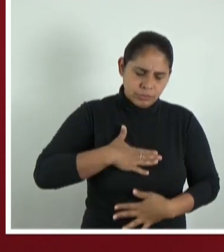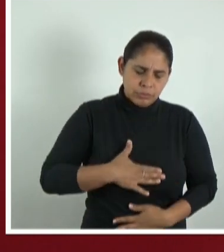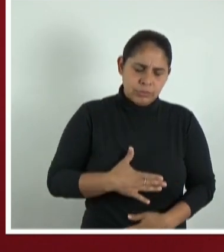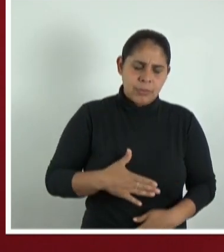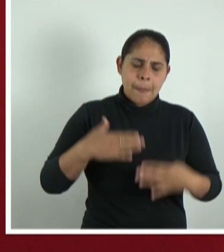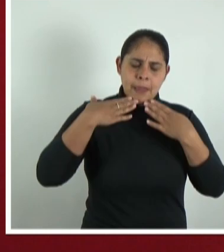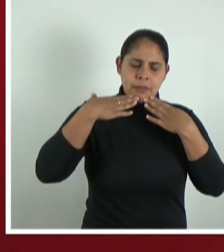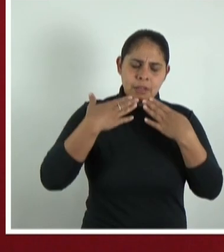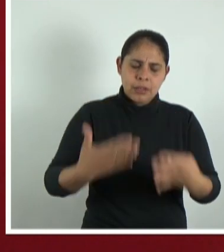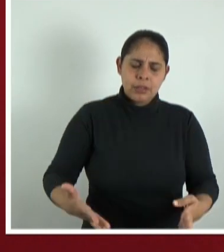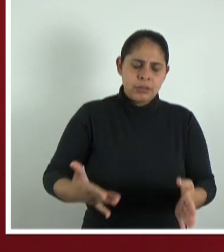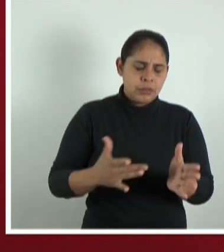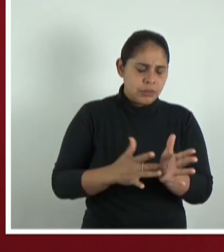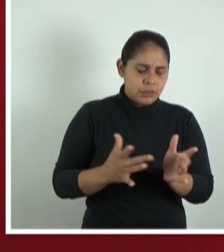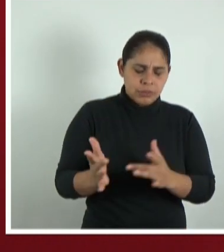Gracias, Jesucristo.